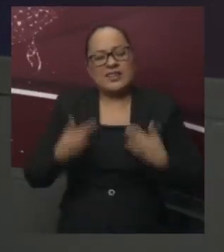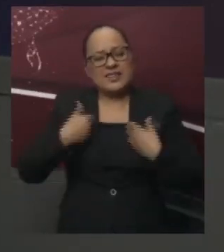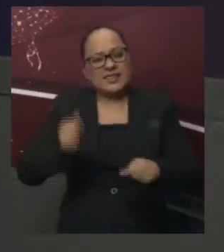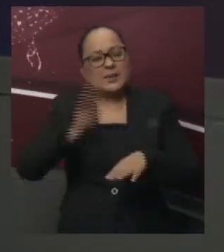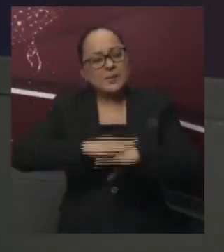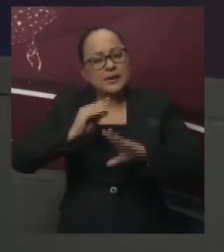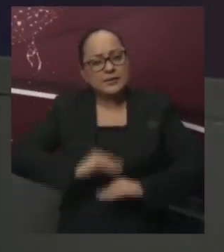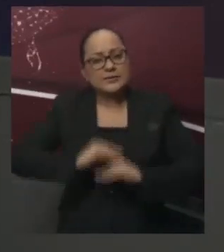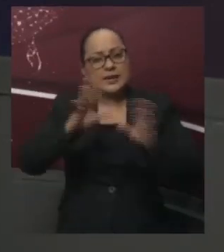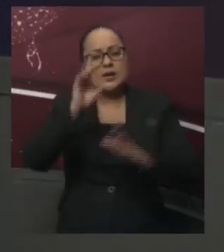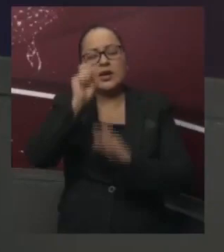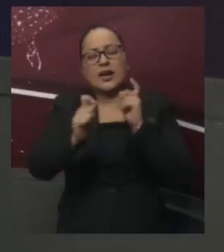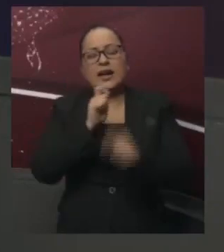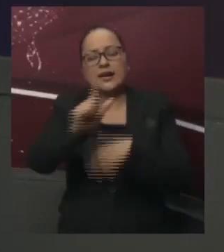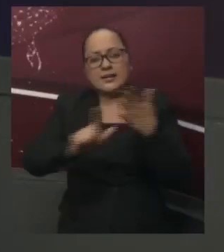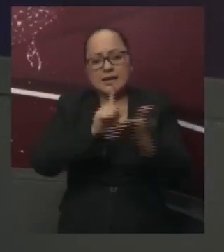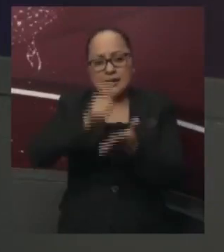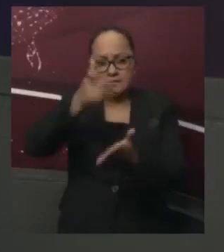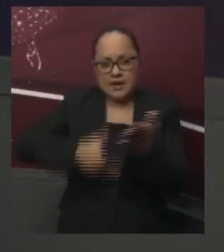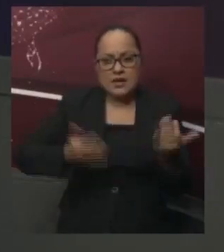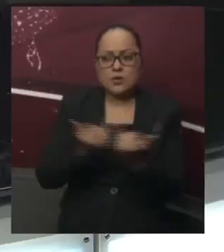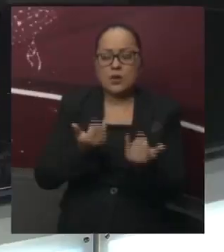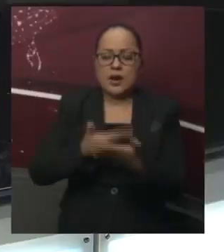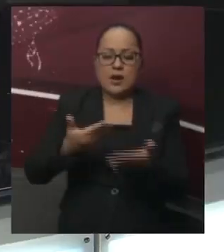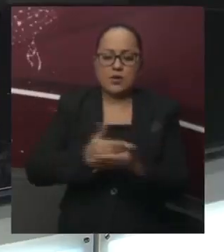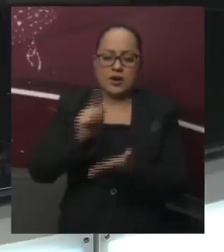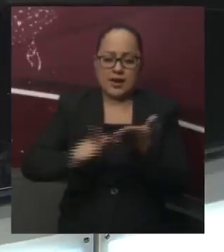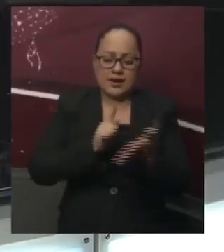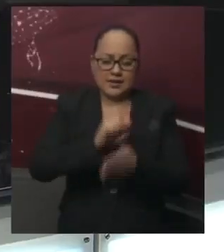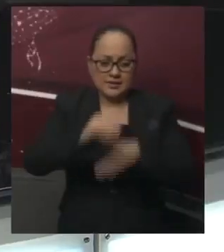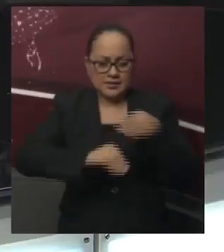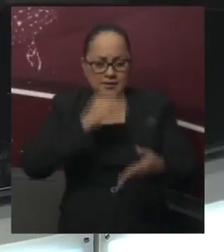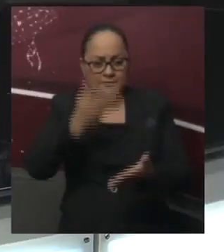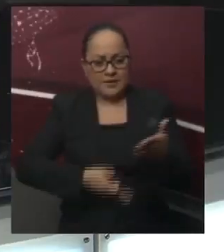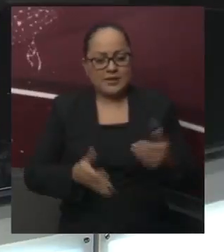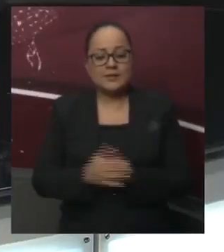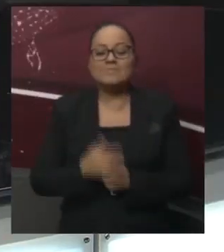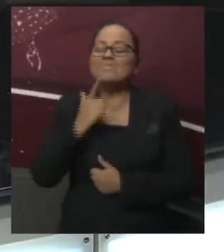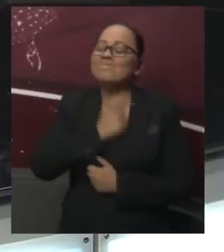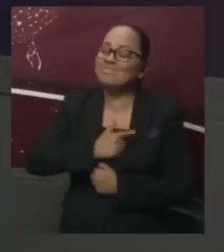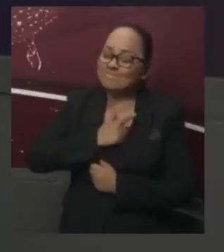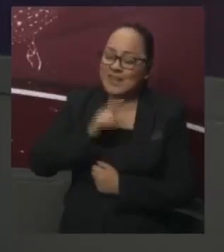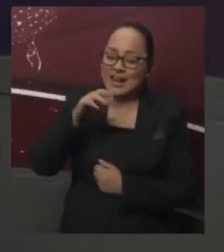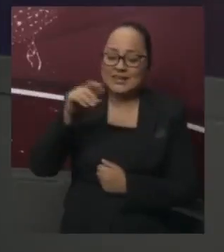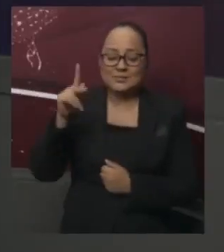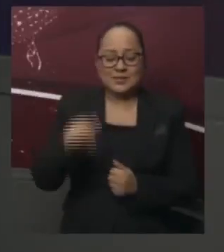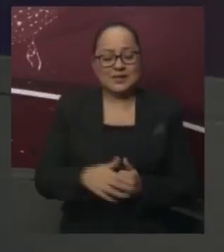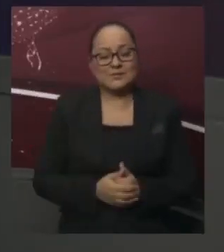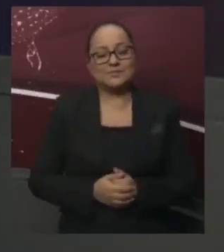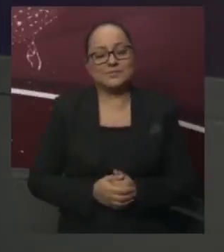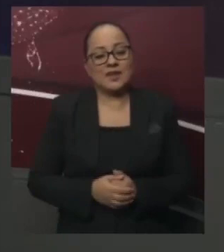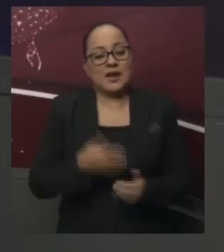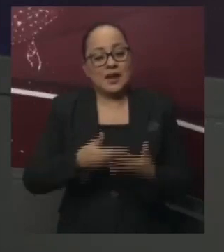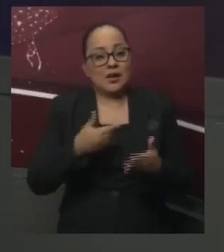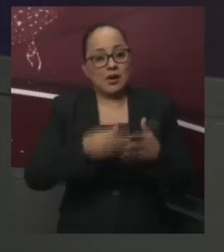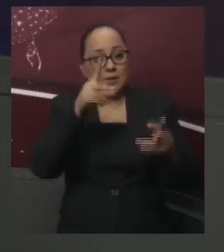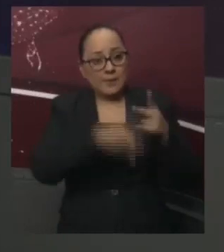más cómo están los pendientes legislativos y lo que se está legislando. Muchísimas gracias. Con mucho gusto, Nasma. Gracias, muchas gracias. Nosotros vamos a hacer una